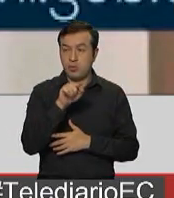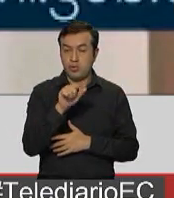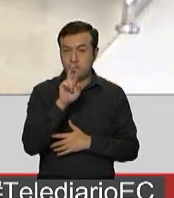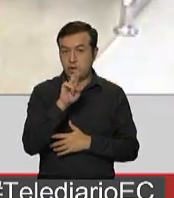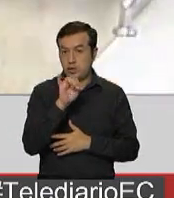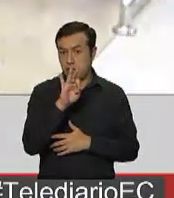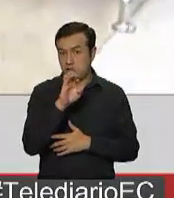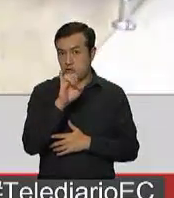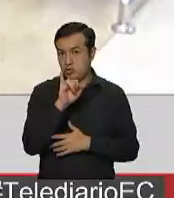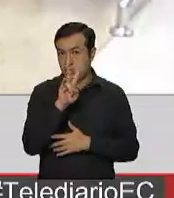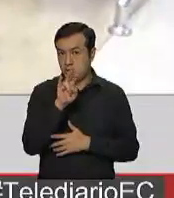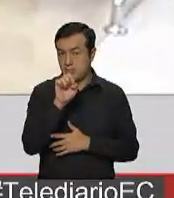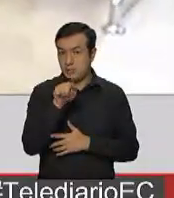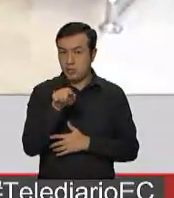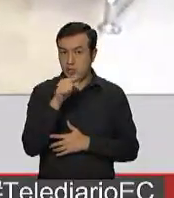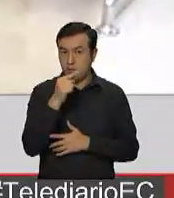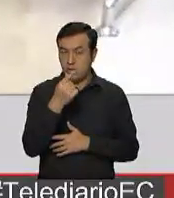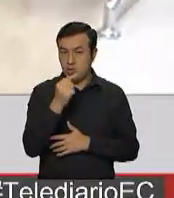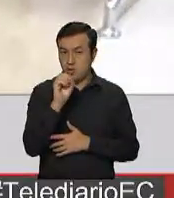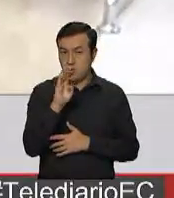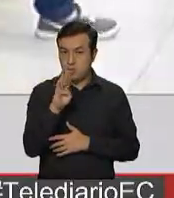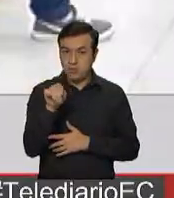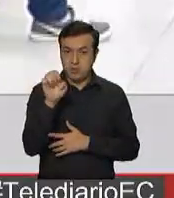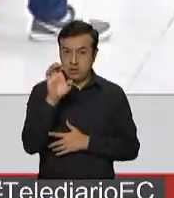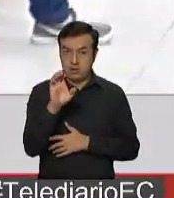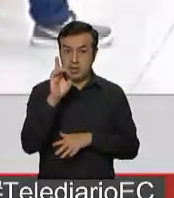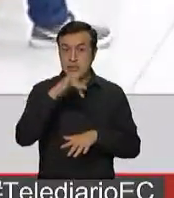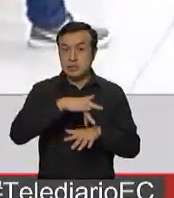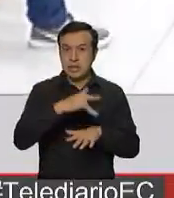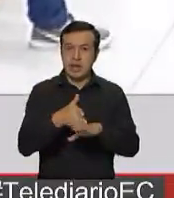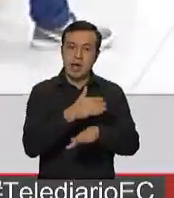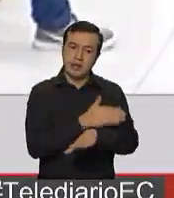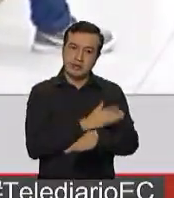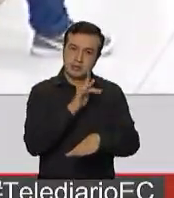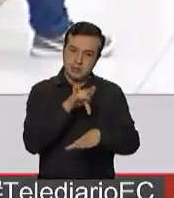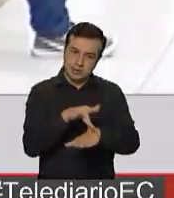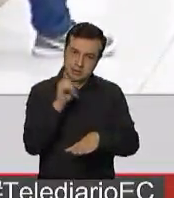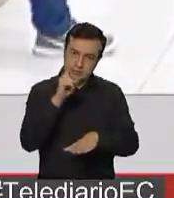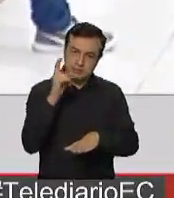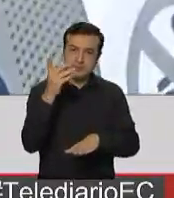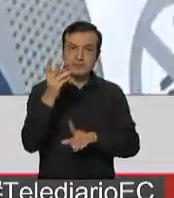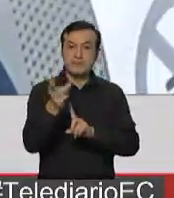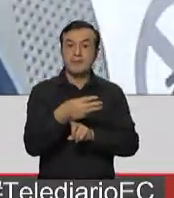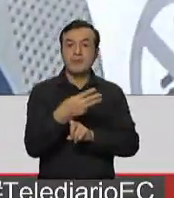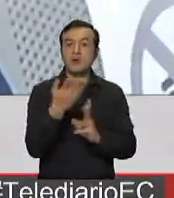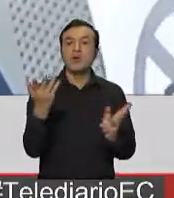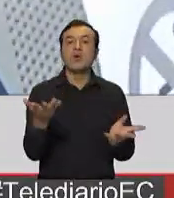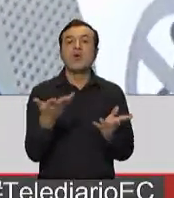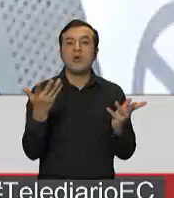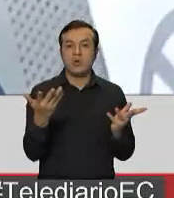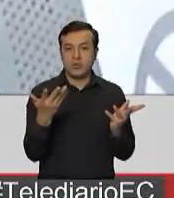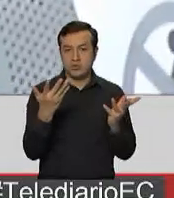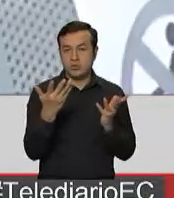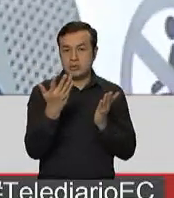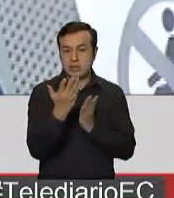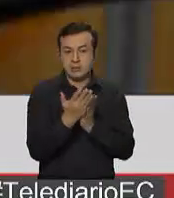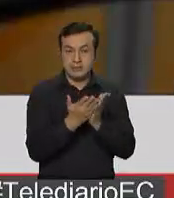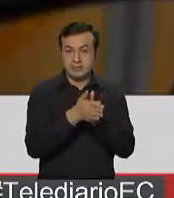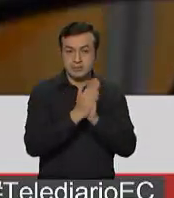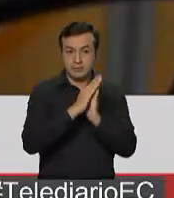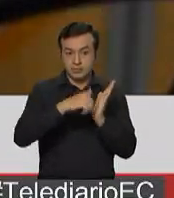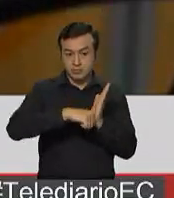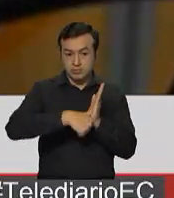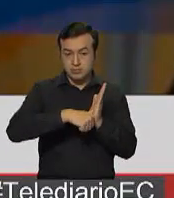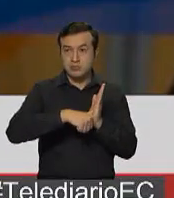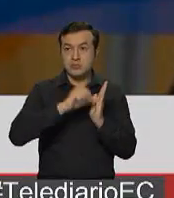virtual.registrocivil.gob.es. Uno de los trámites que se retoman de manera presencial pero que necesitan agendamiento previo es el servicio de cedulación a través del portal